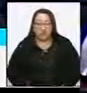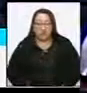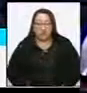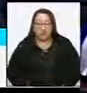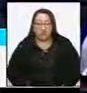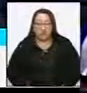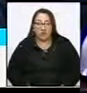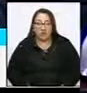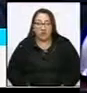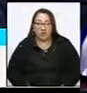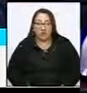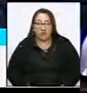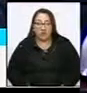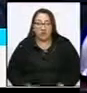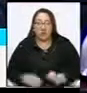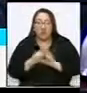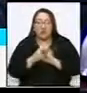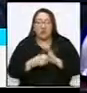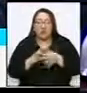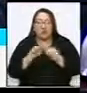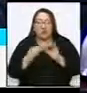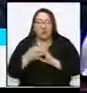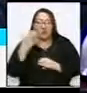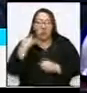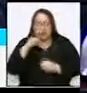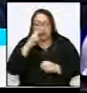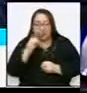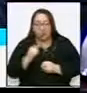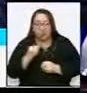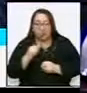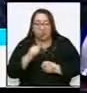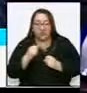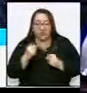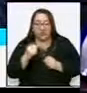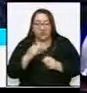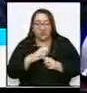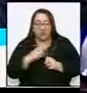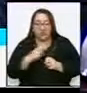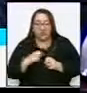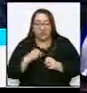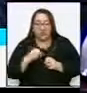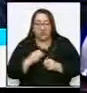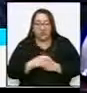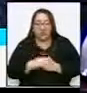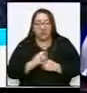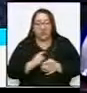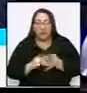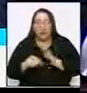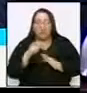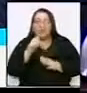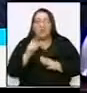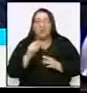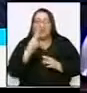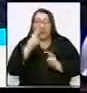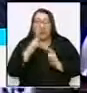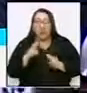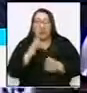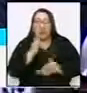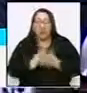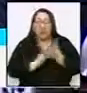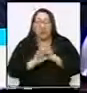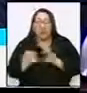Perú, para el sistema de gobierno democrático, que es el de división de